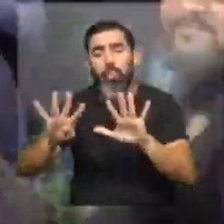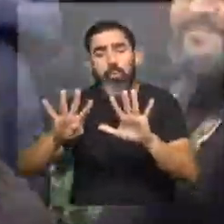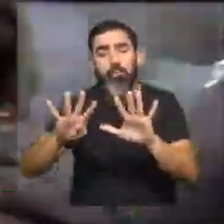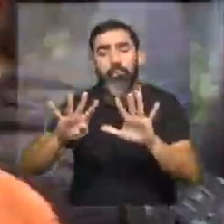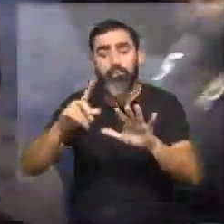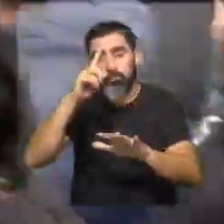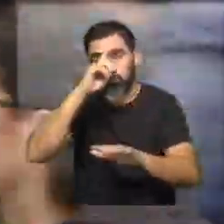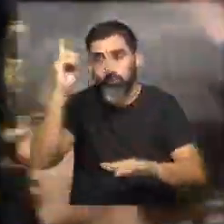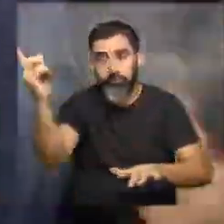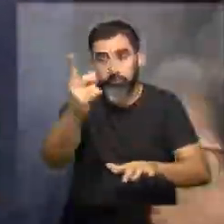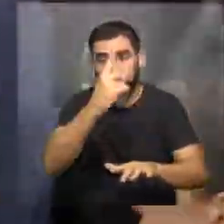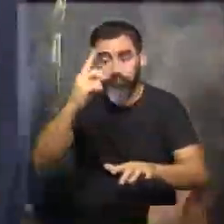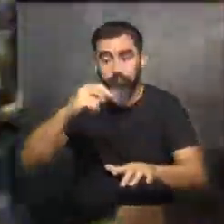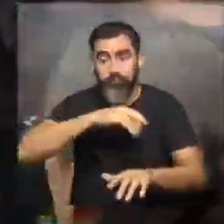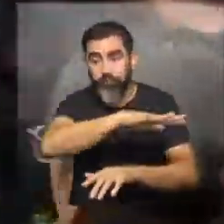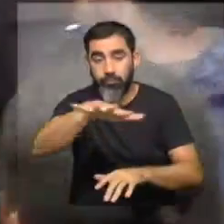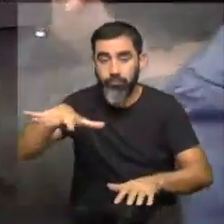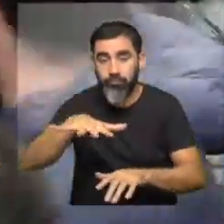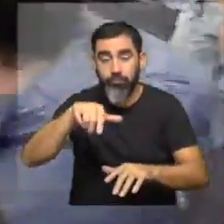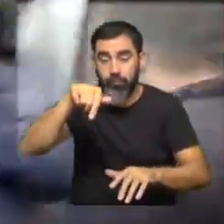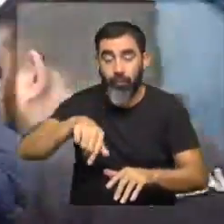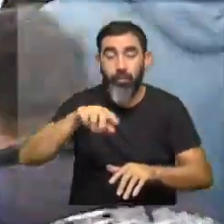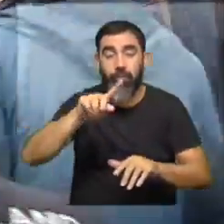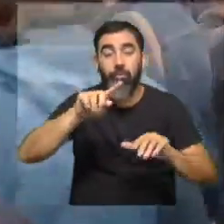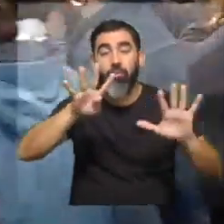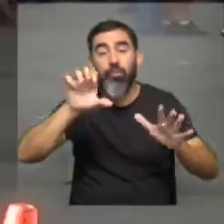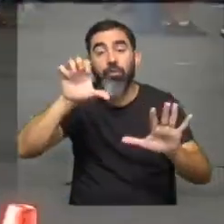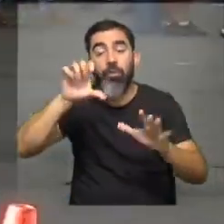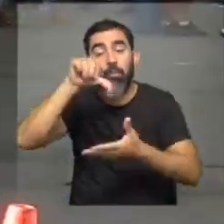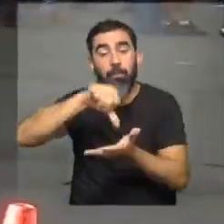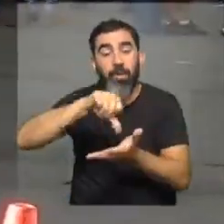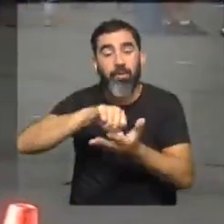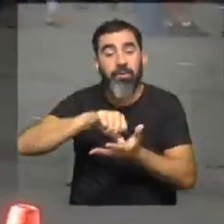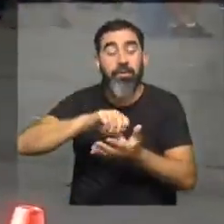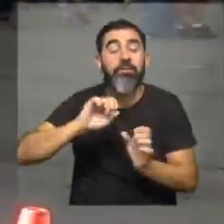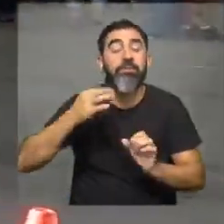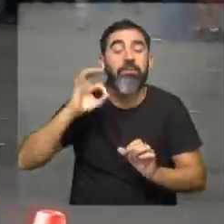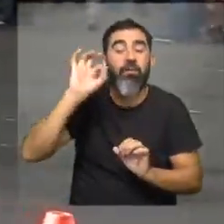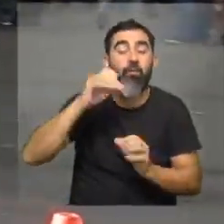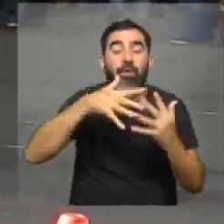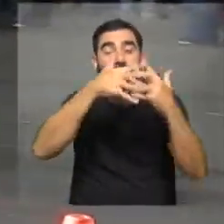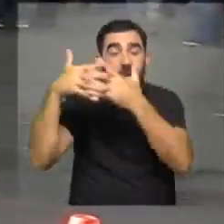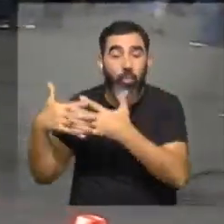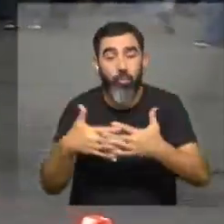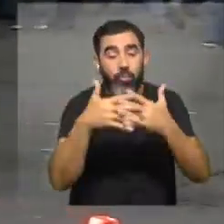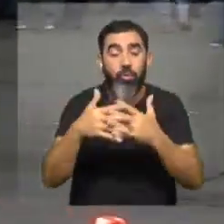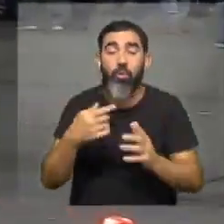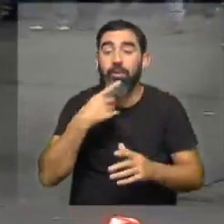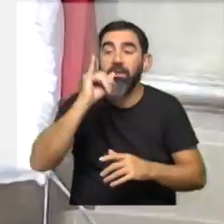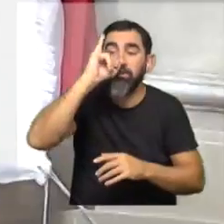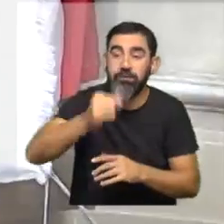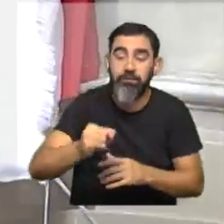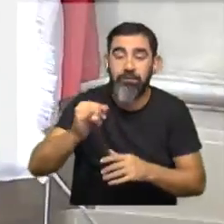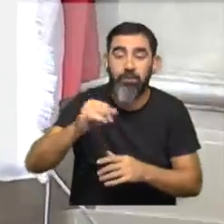comunidad internacional y hoy 196 países, con la única excepción de Estados Unidos, han dicho sí a